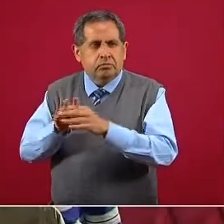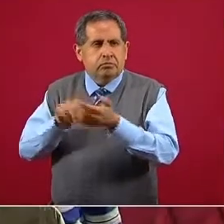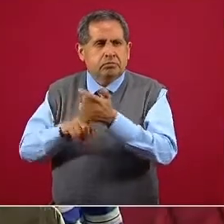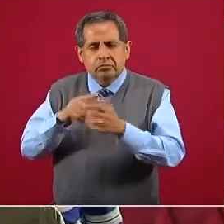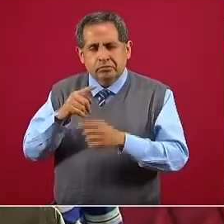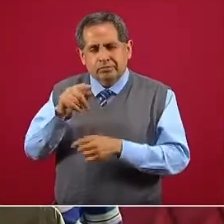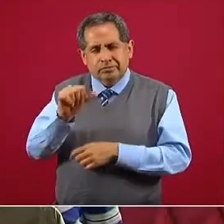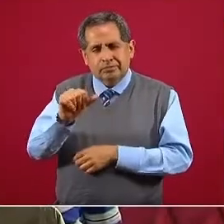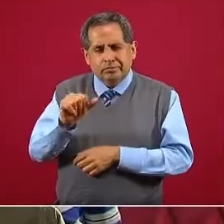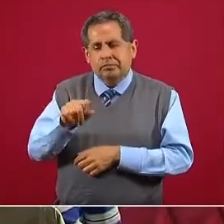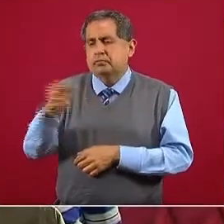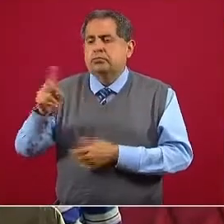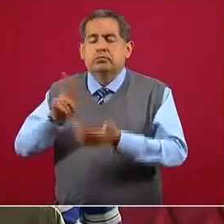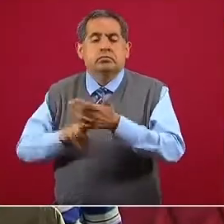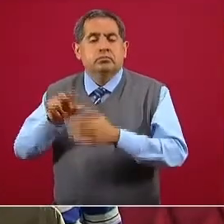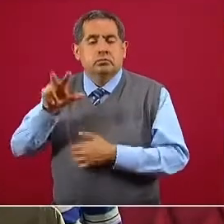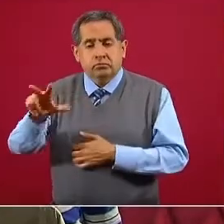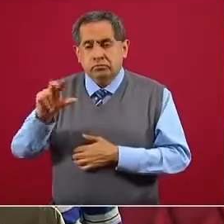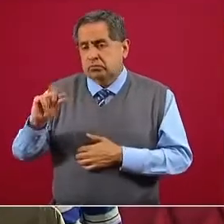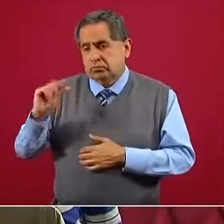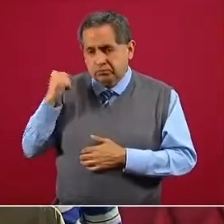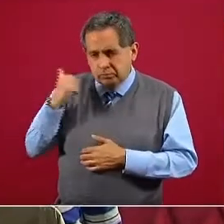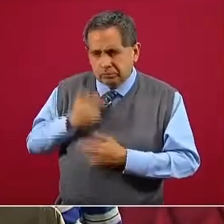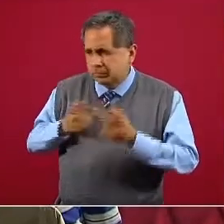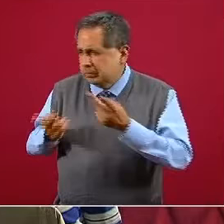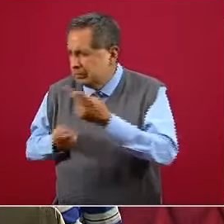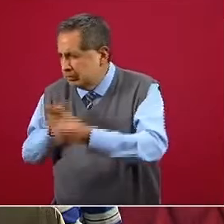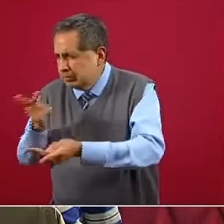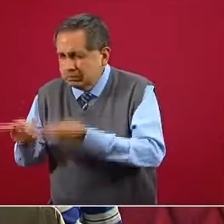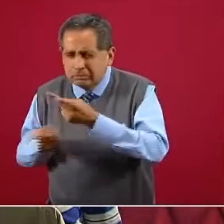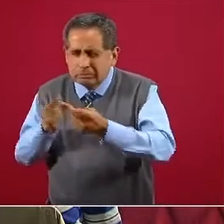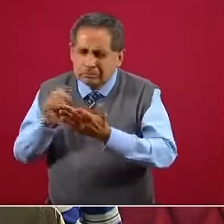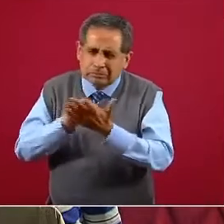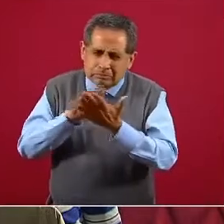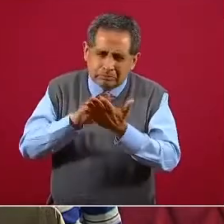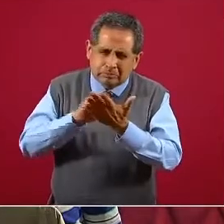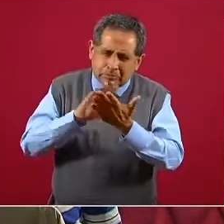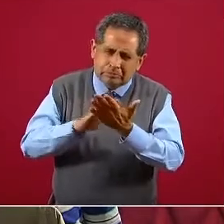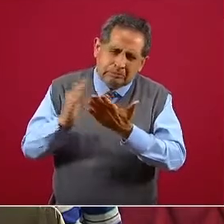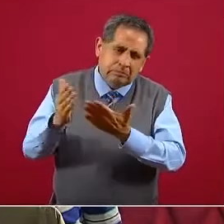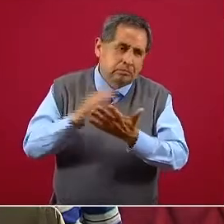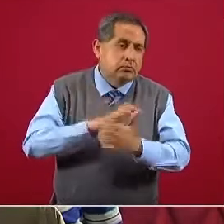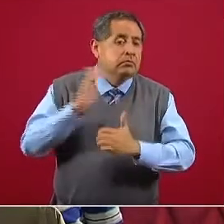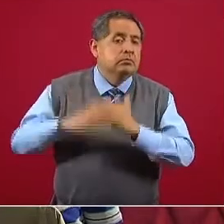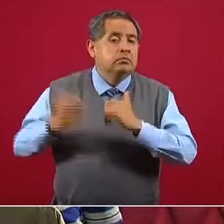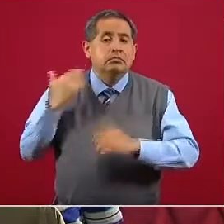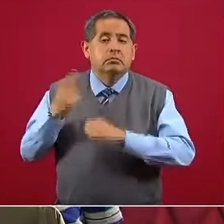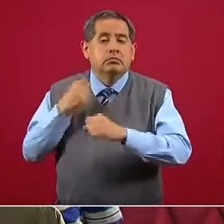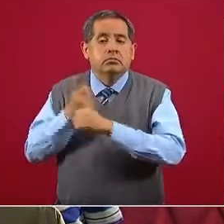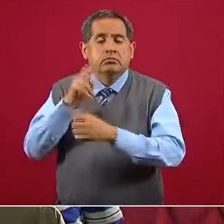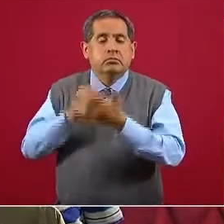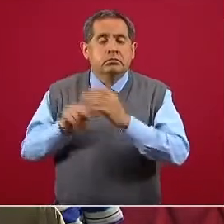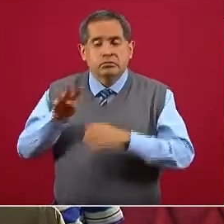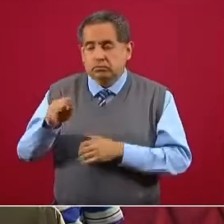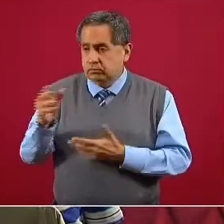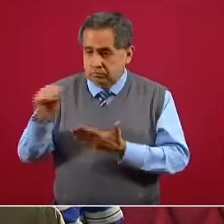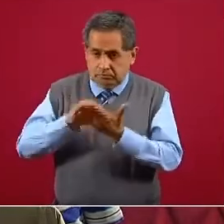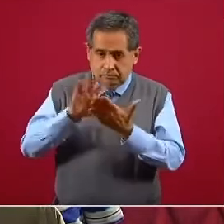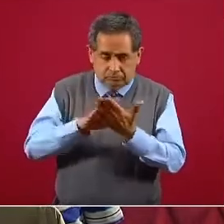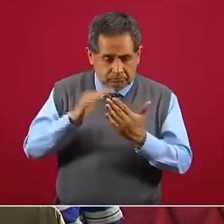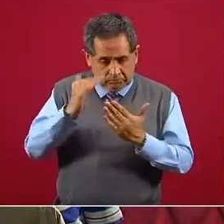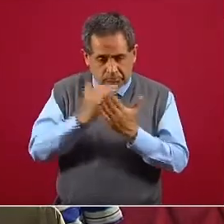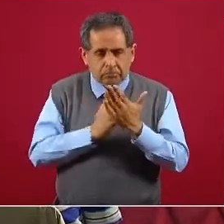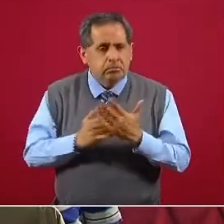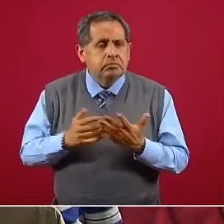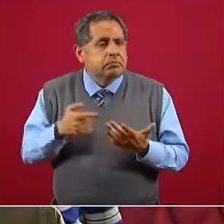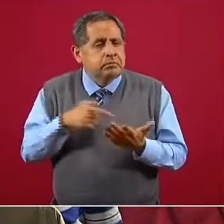fue la 2016 y la más reciente es la 2018 que terminó en 2019. Estas encuestas tienen un